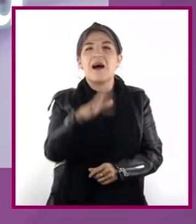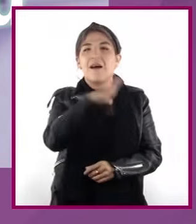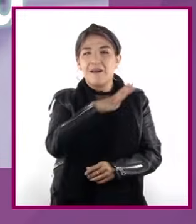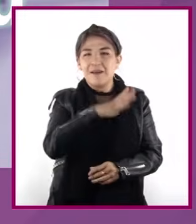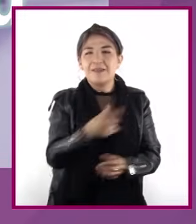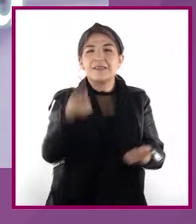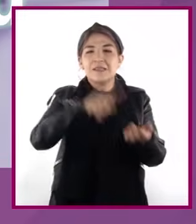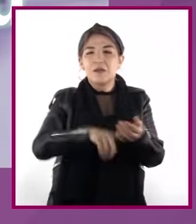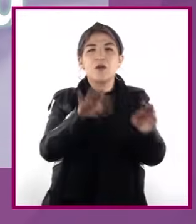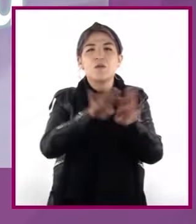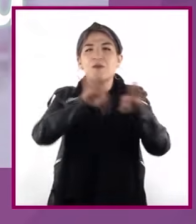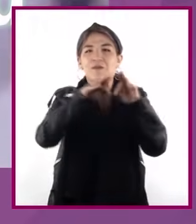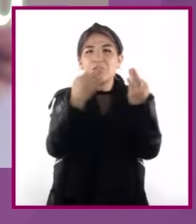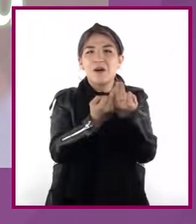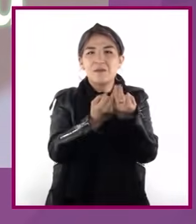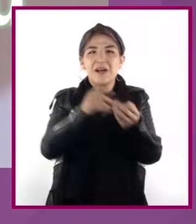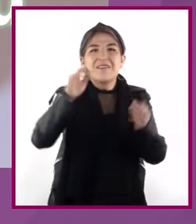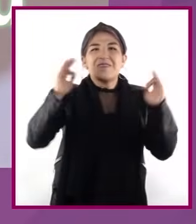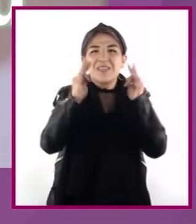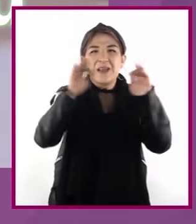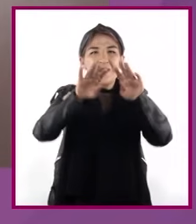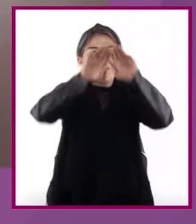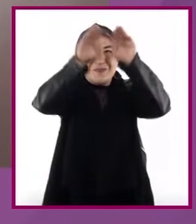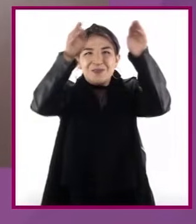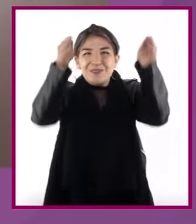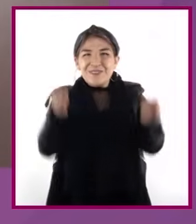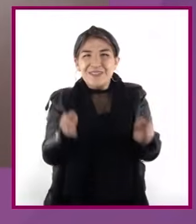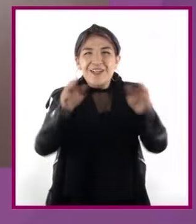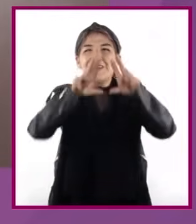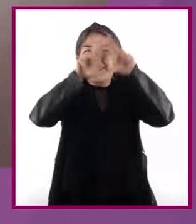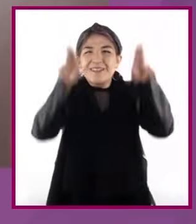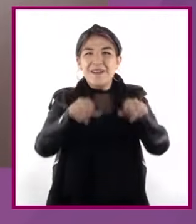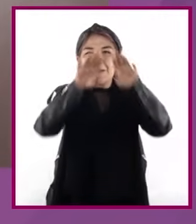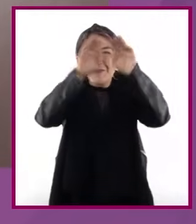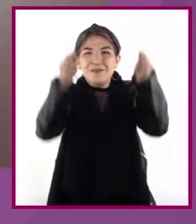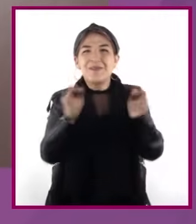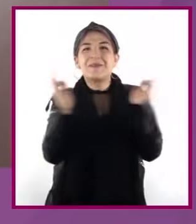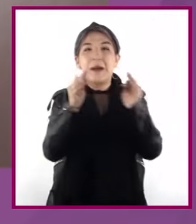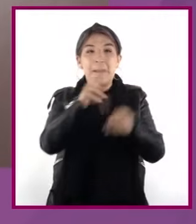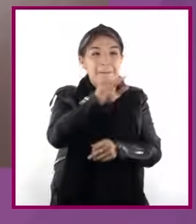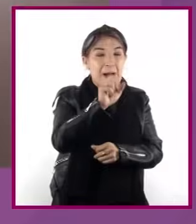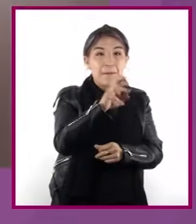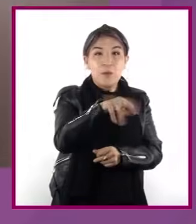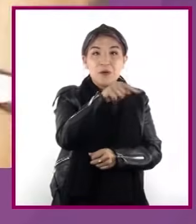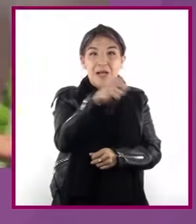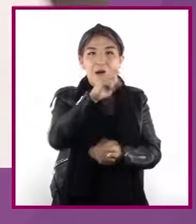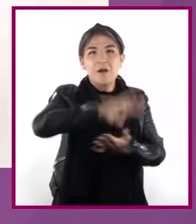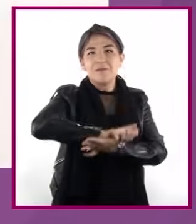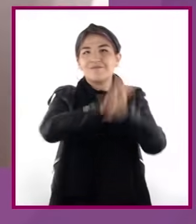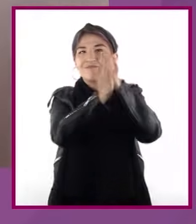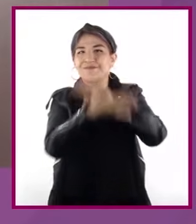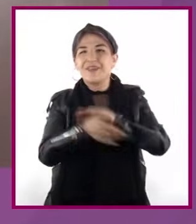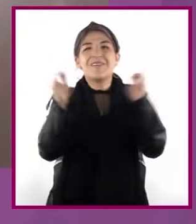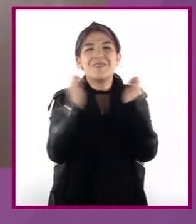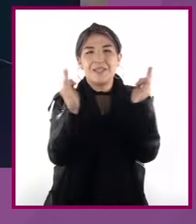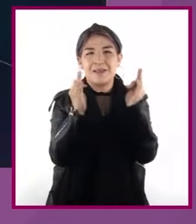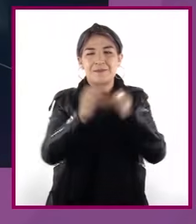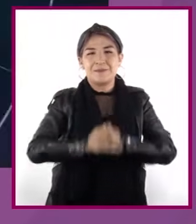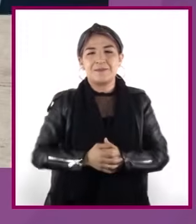la escarcha que se forma en las paredes de los congeladores, luego de que el vapor del agua del aire se solidifica.